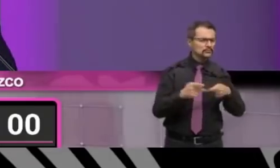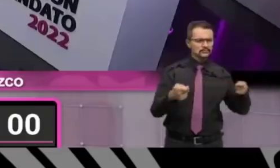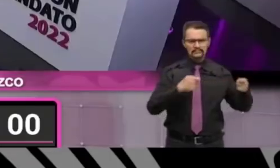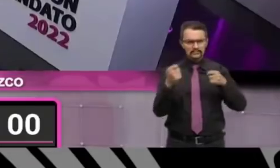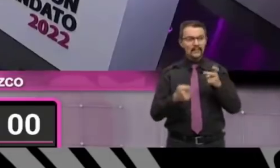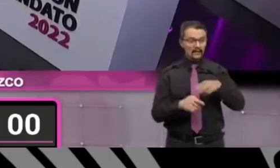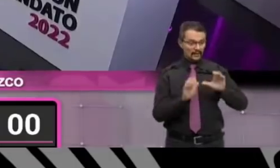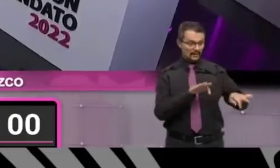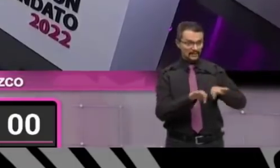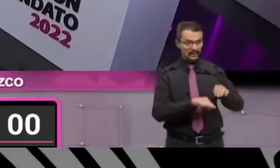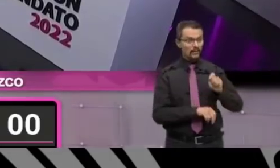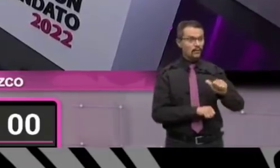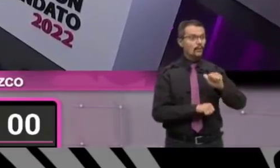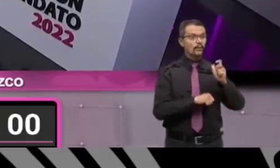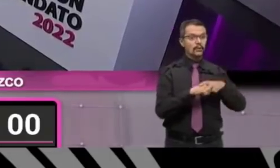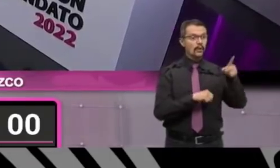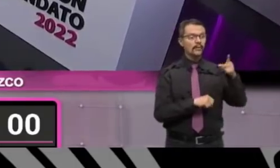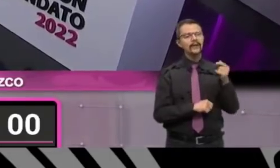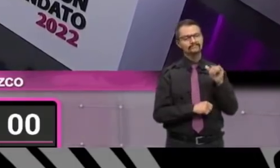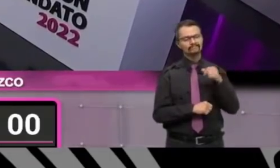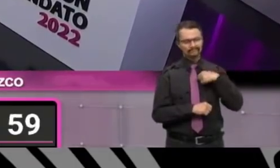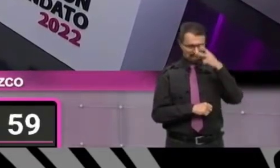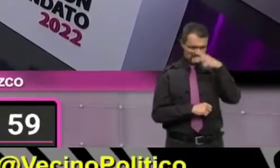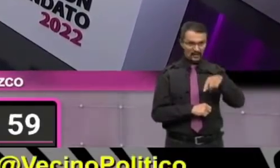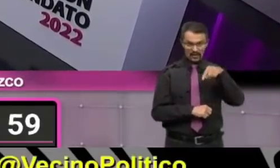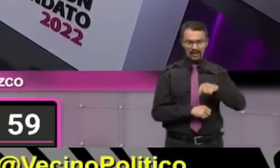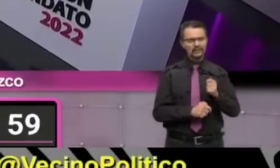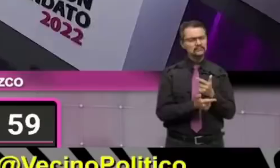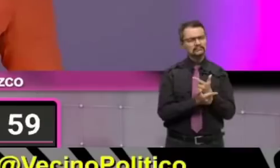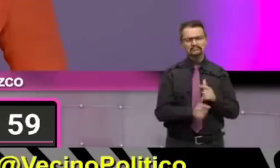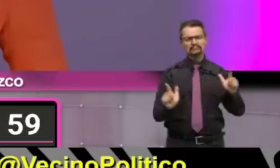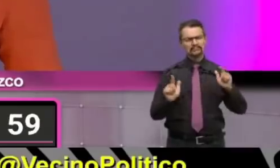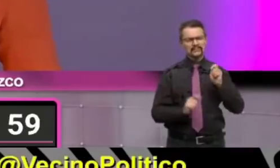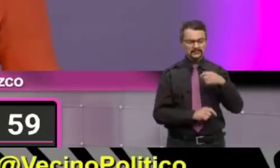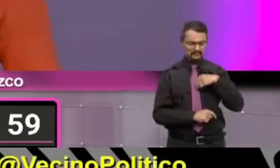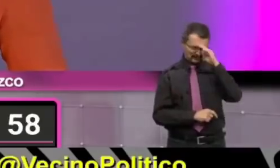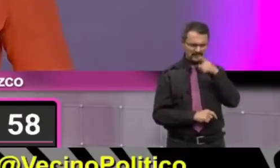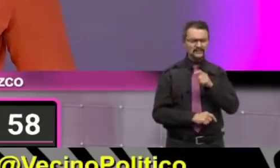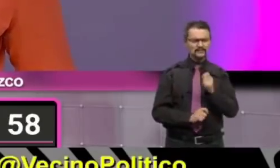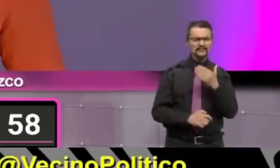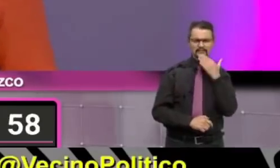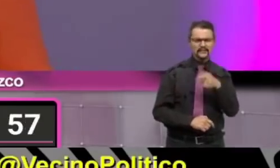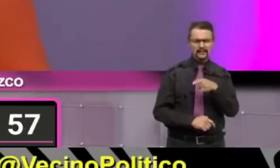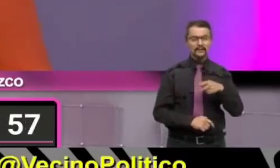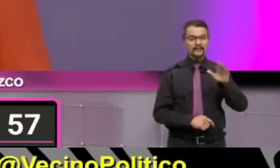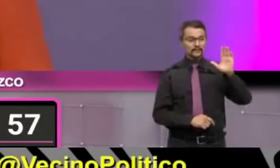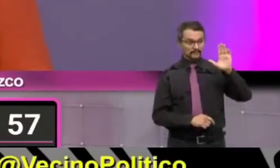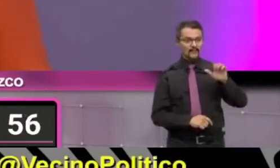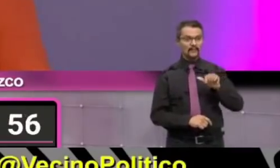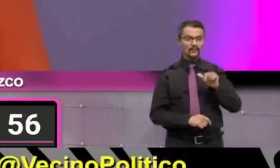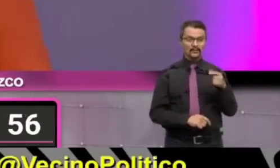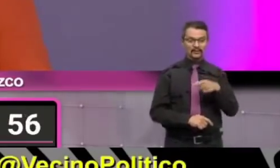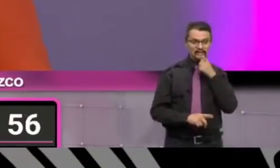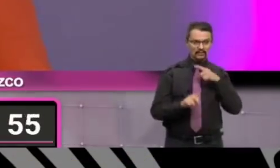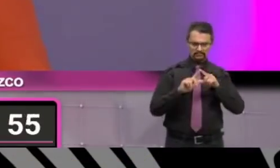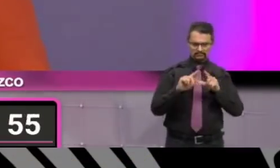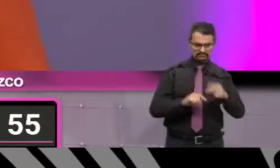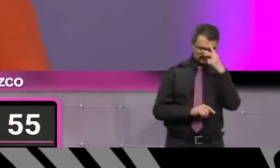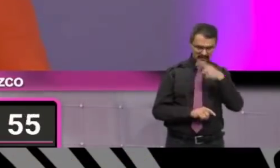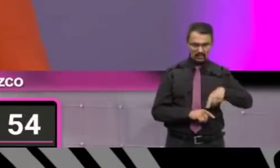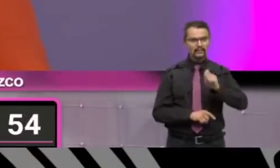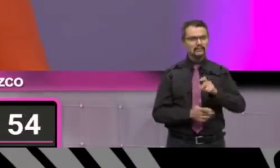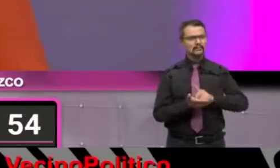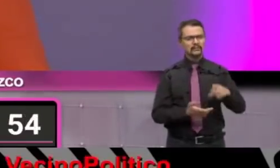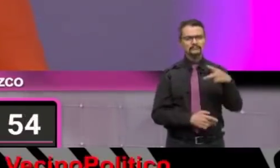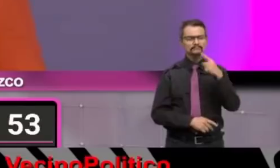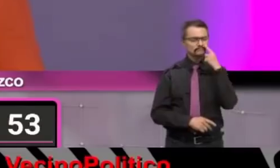gustado. ¿Coinciden con eso? Bueno, yo concuerdo en el sentido de que afortunadamente estamos en un país de libertades y efectivamente el manejo de la pandemia tiene mucho de cuestionable, pero